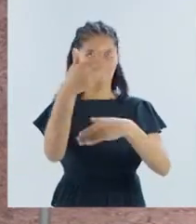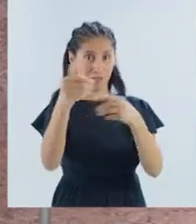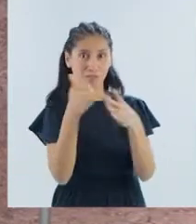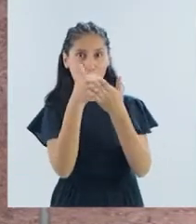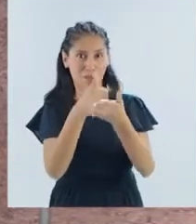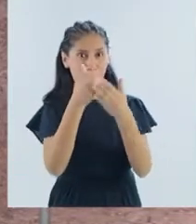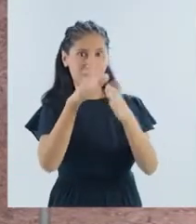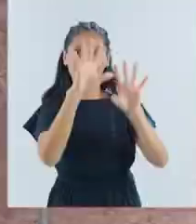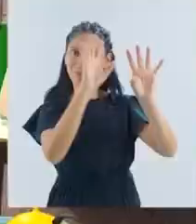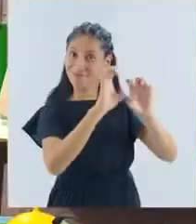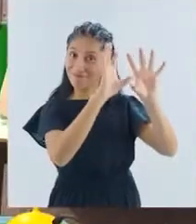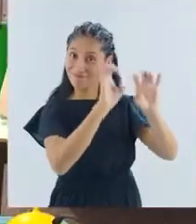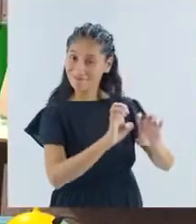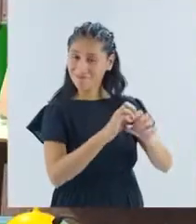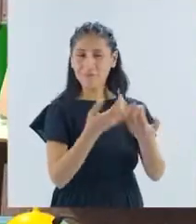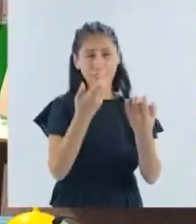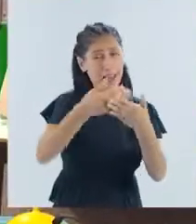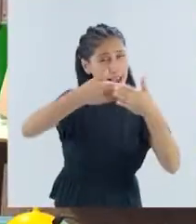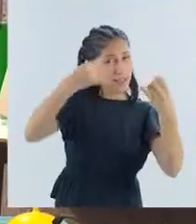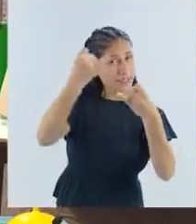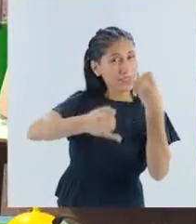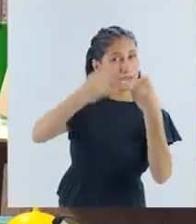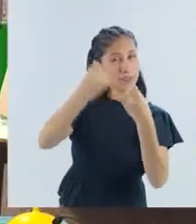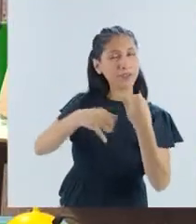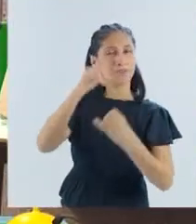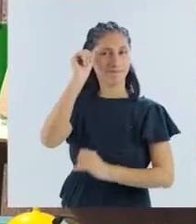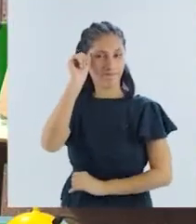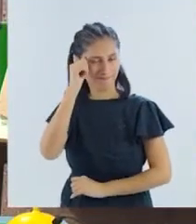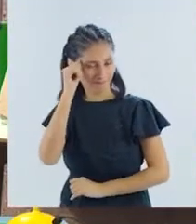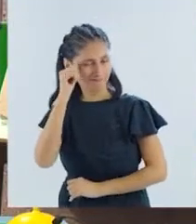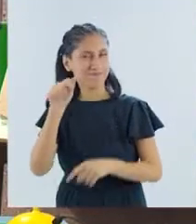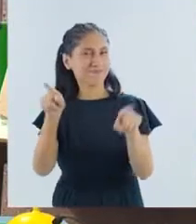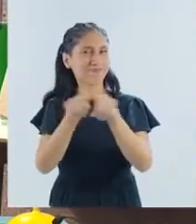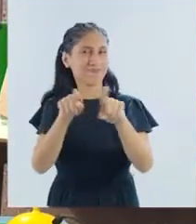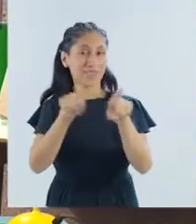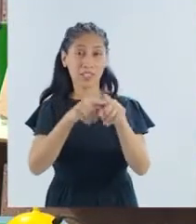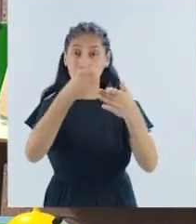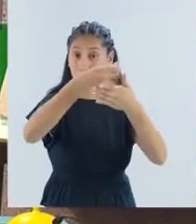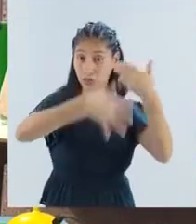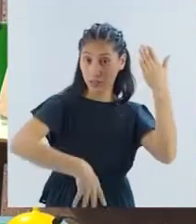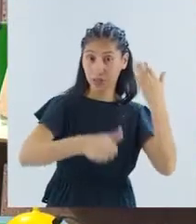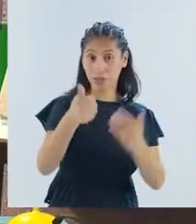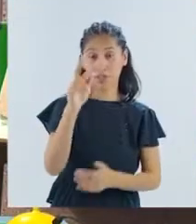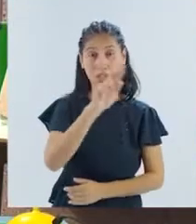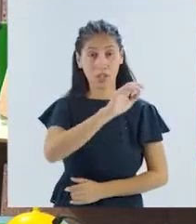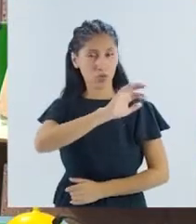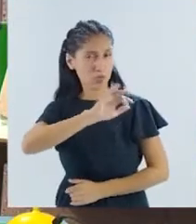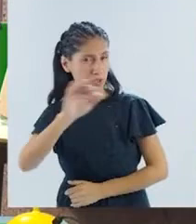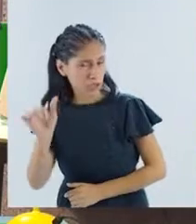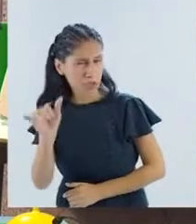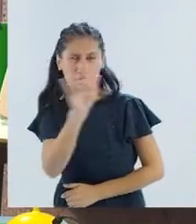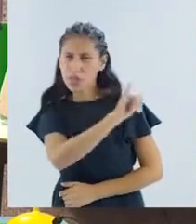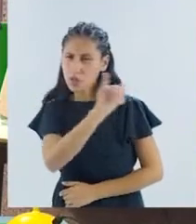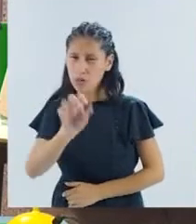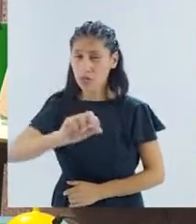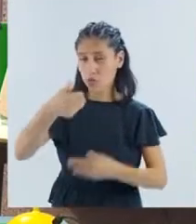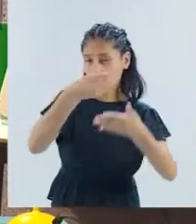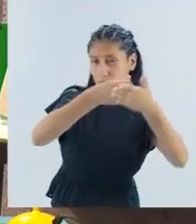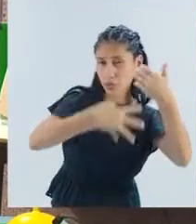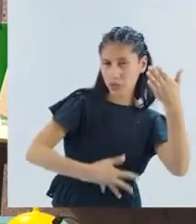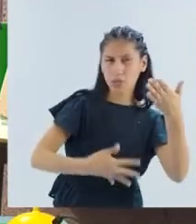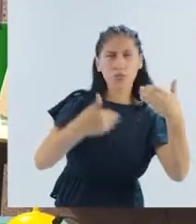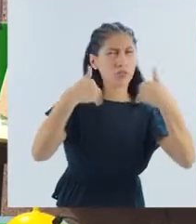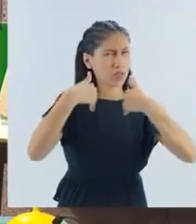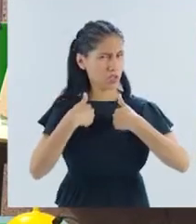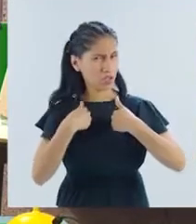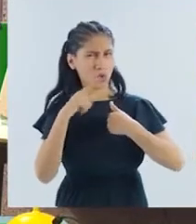tipo examen de admisión. Entonces, para finalizar, no olvidemos también que los textos argumentativos, al igual que